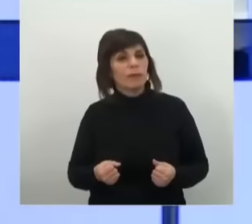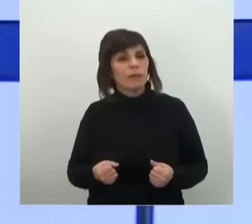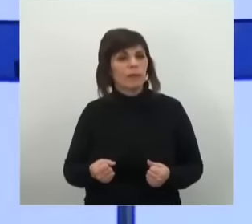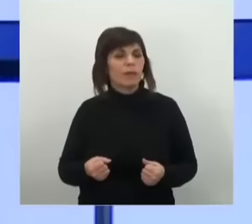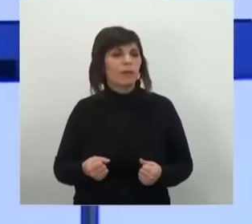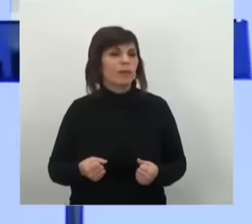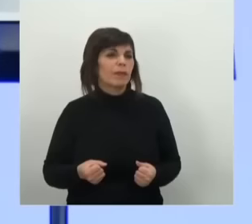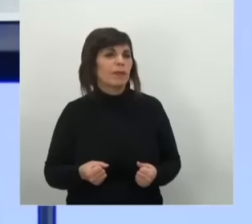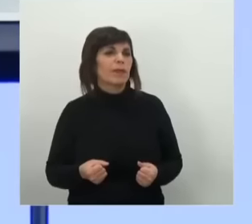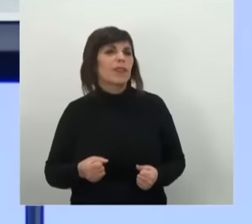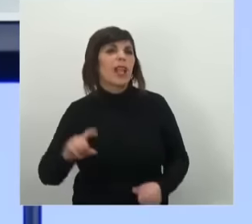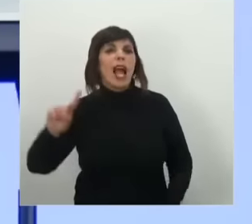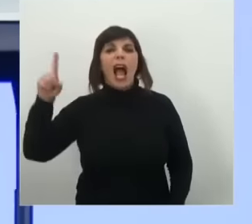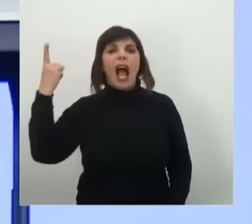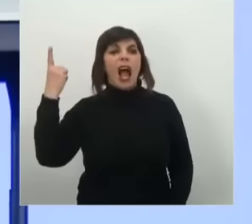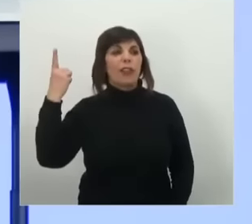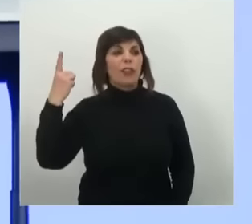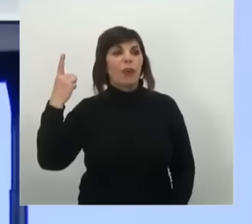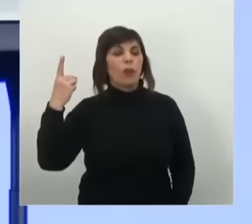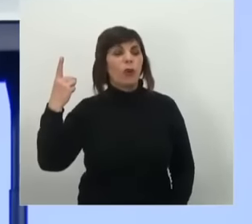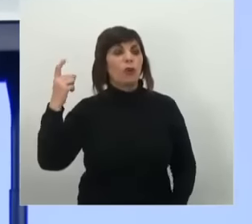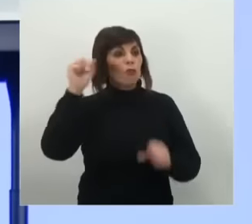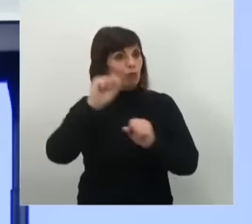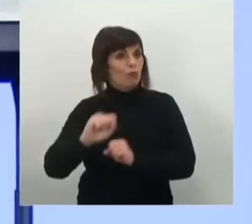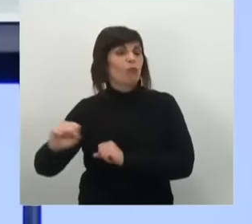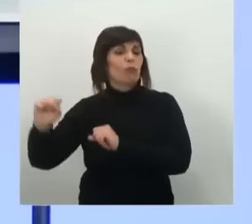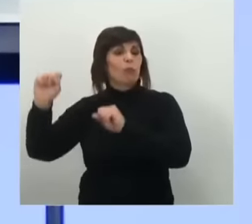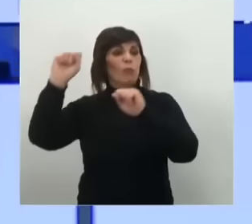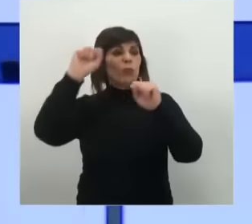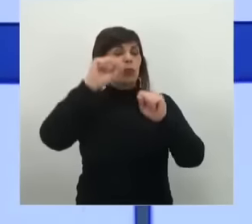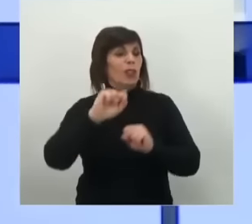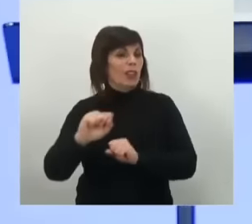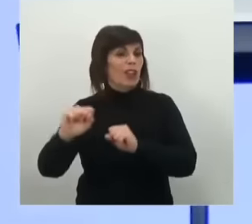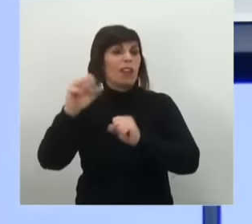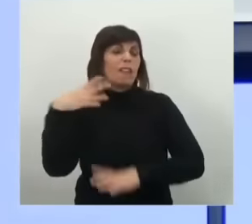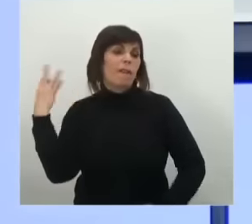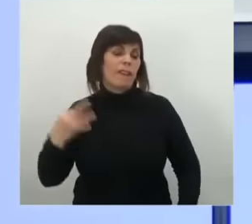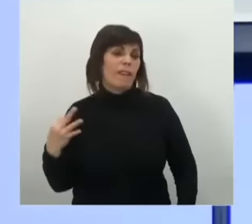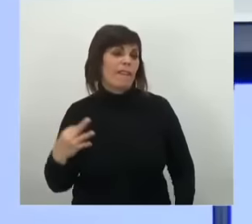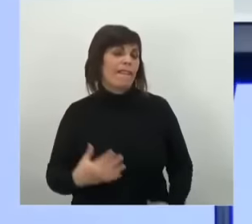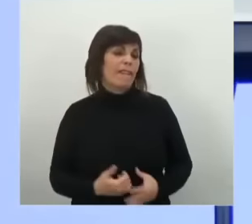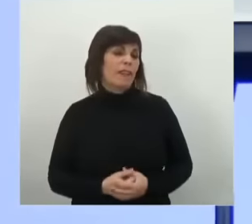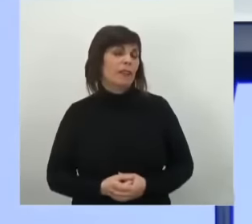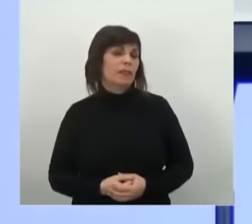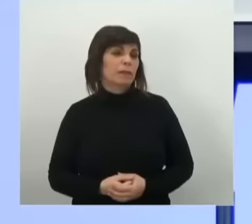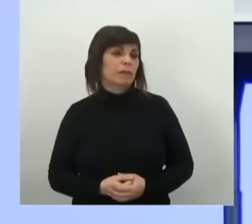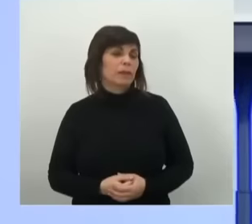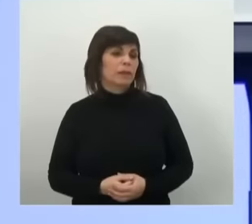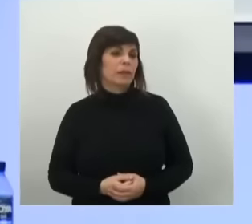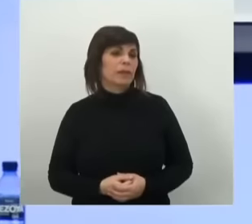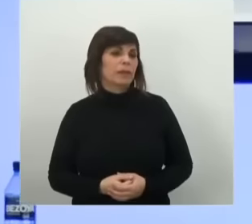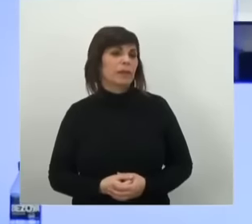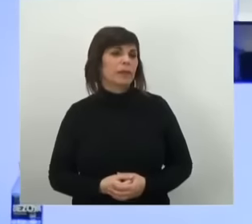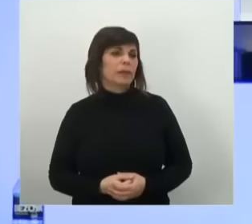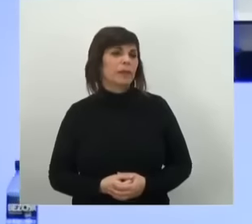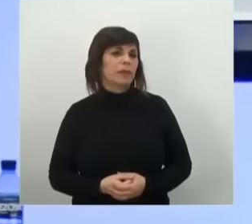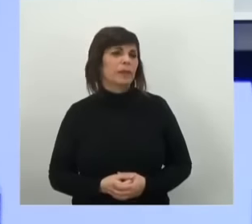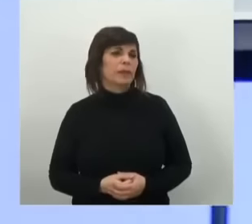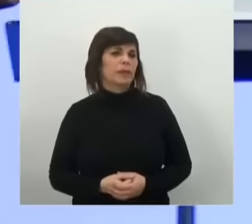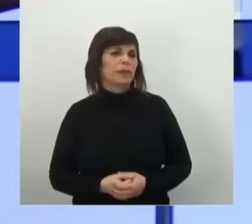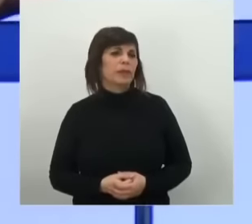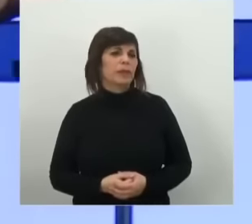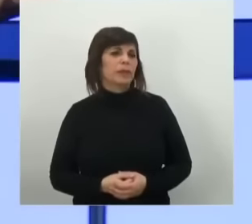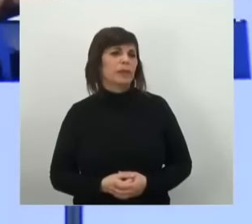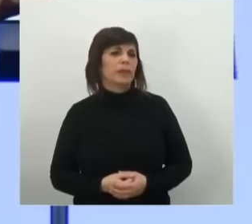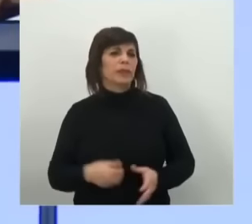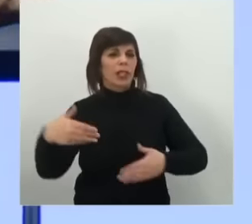defendiéndolo a Dios delante de mi hijo Y saben que cuando me fui a